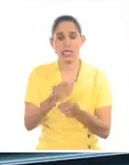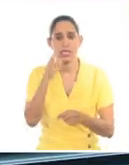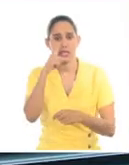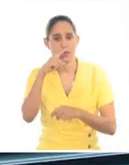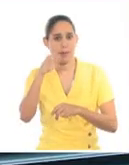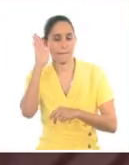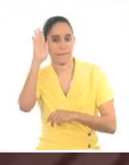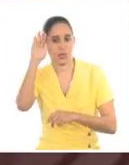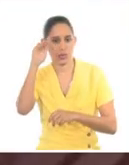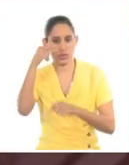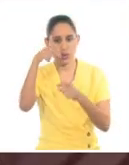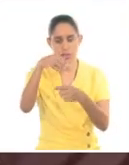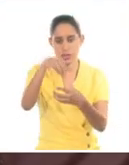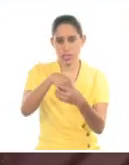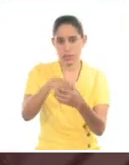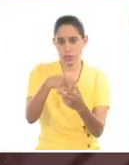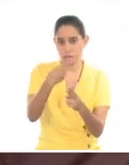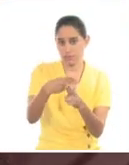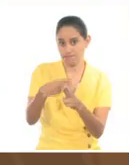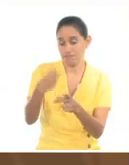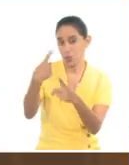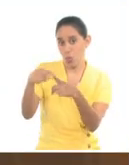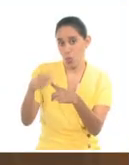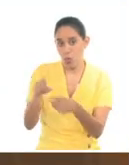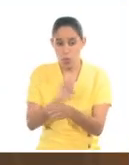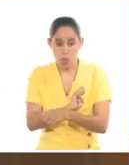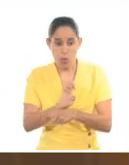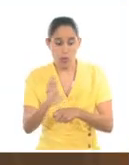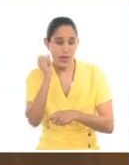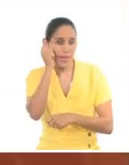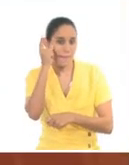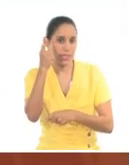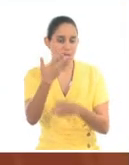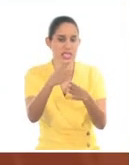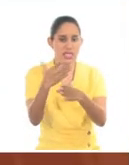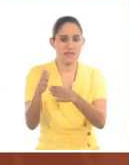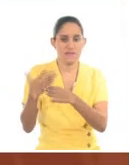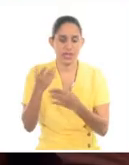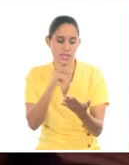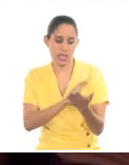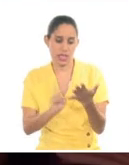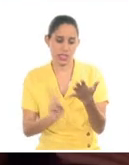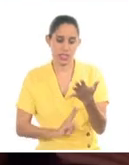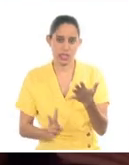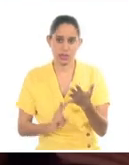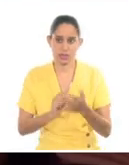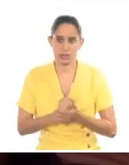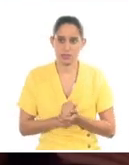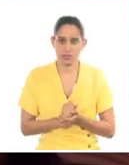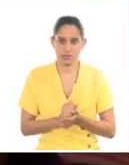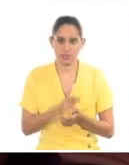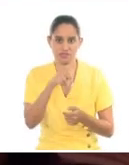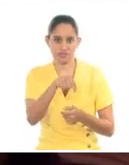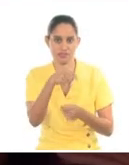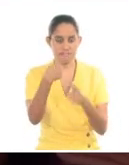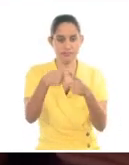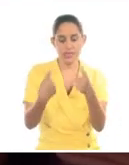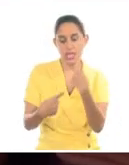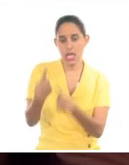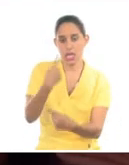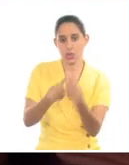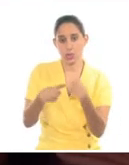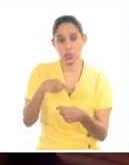viene Esopo, obra inspirada en las conocidas fábulas de la literatura. Ahí viene Esopo es como una